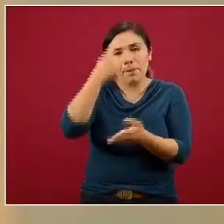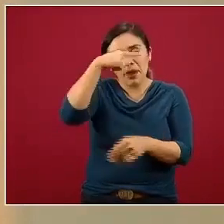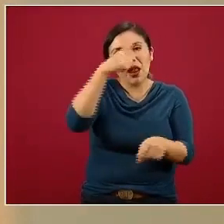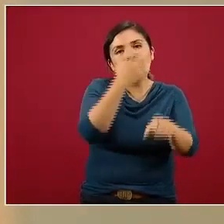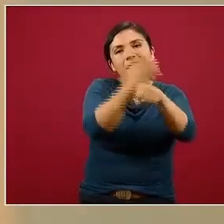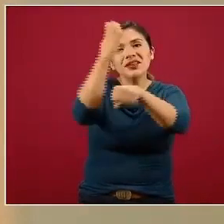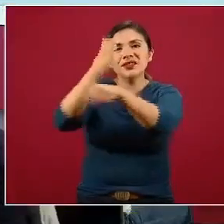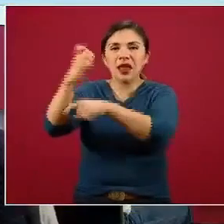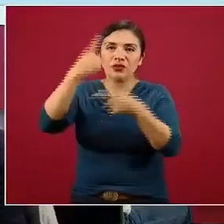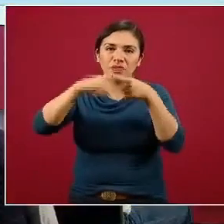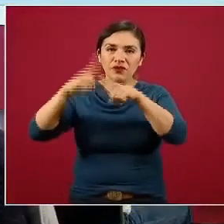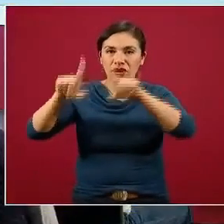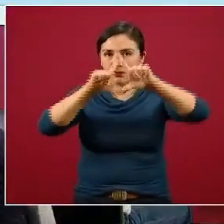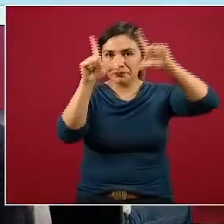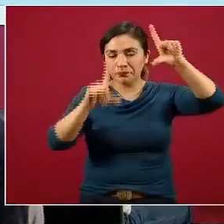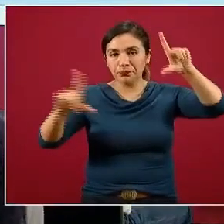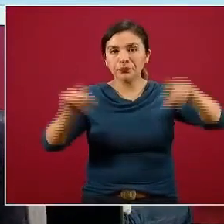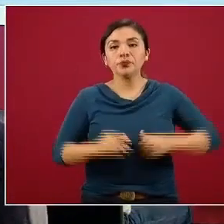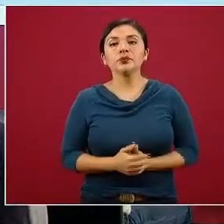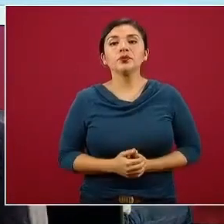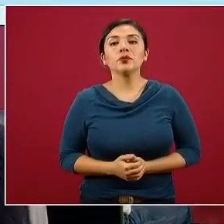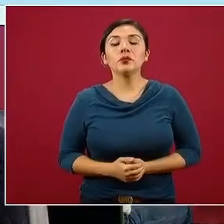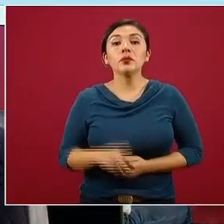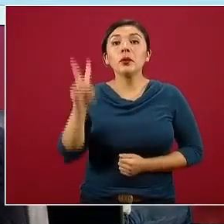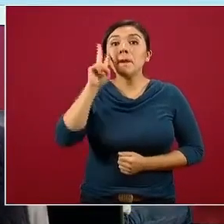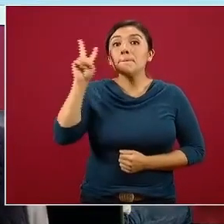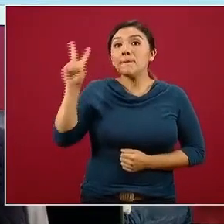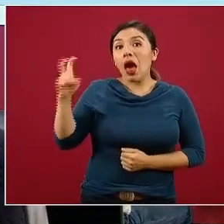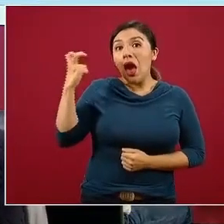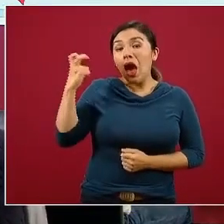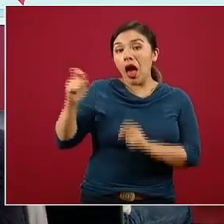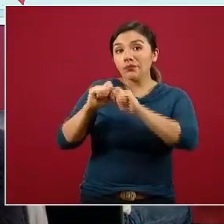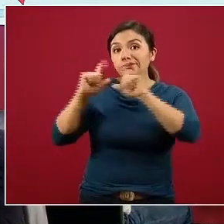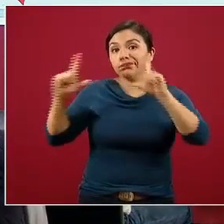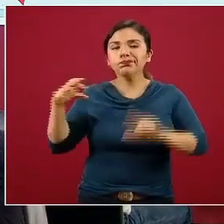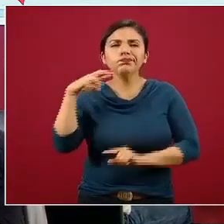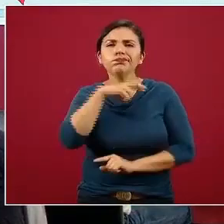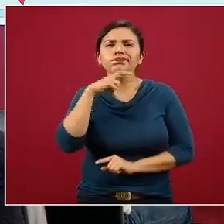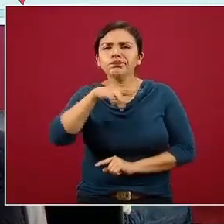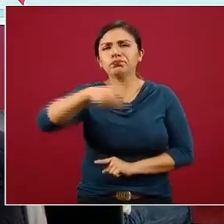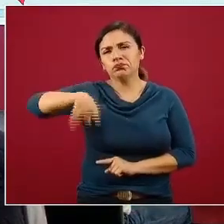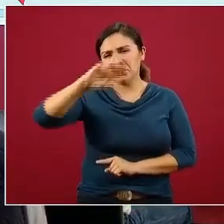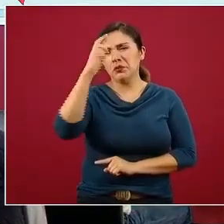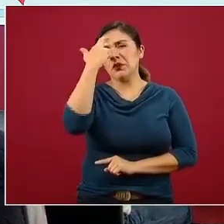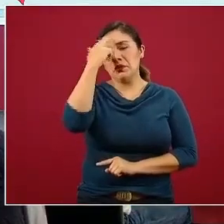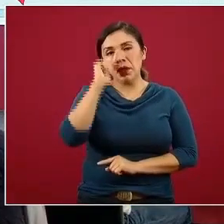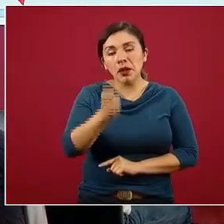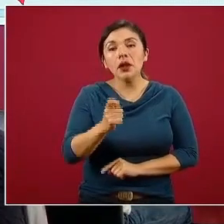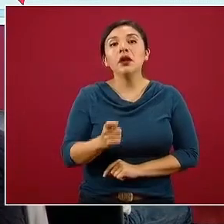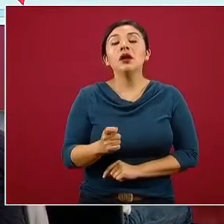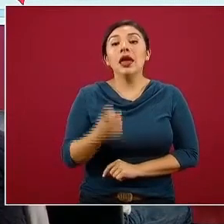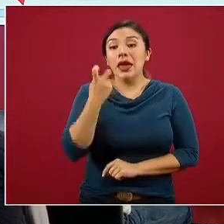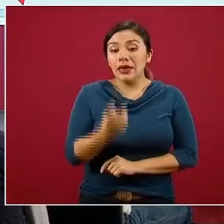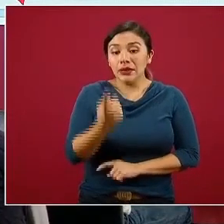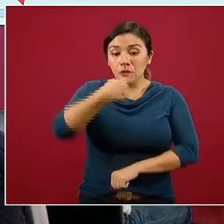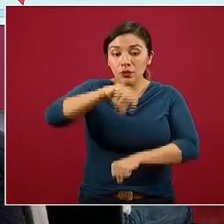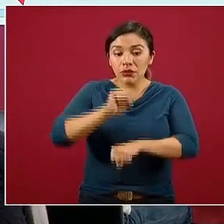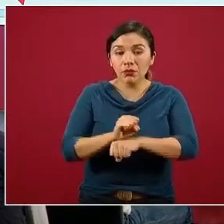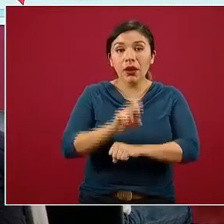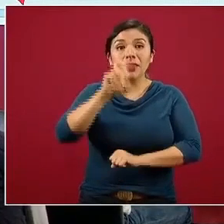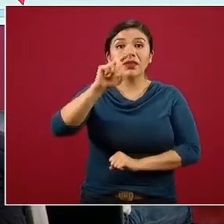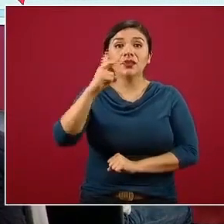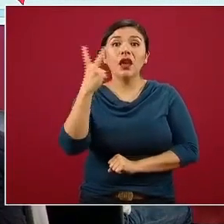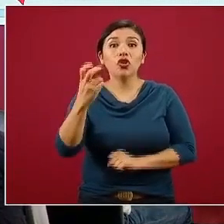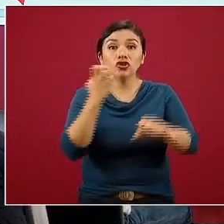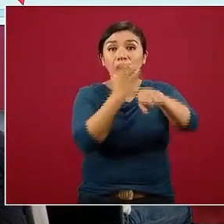entidades federativas. Si vemos la siguiente diapositiva, rápidamente recordamos que durante esta semana las 32